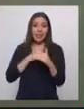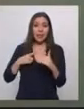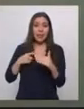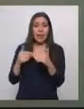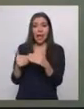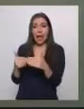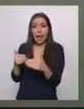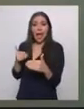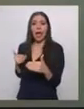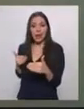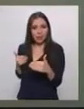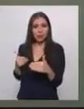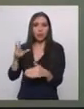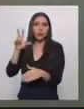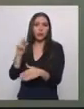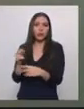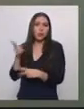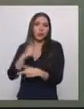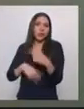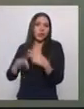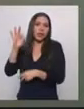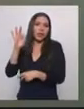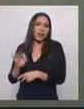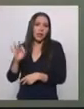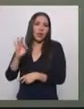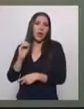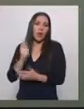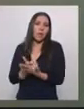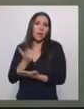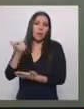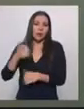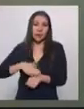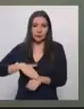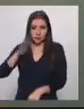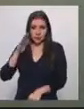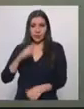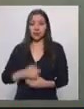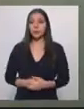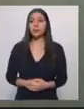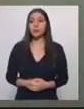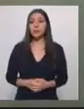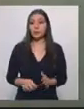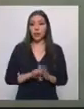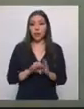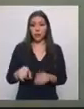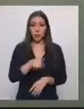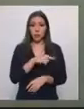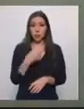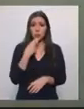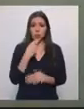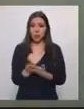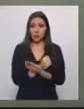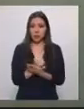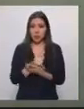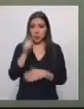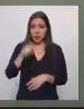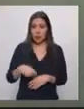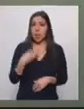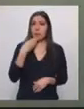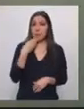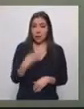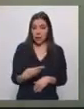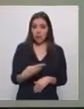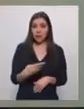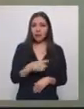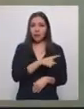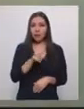para que no caigamos en mora y no nos estén cobrando de más. Claro, si sabemos manejar bien nuestra tarjeta de crédito, nosotros en la fecha de